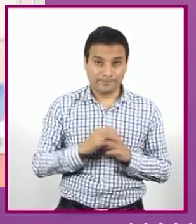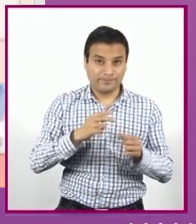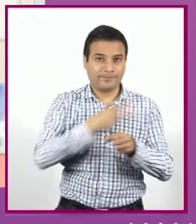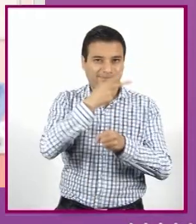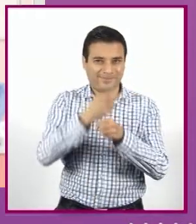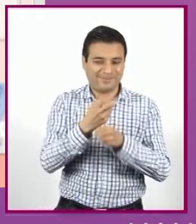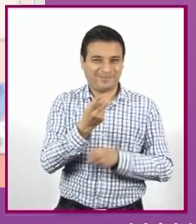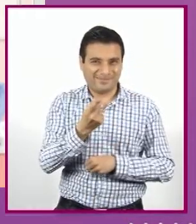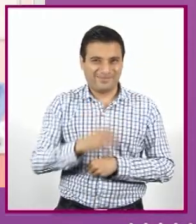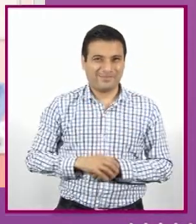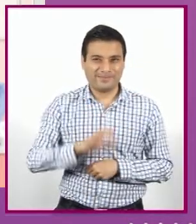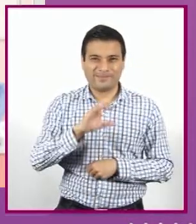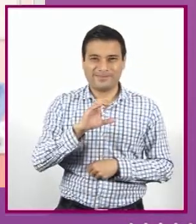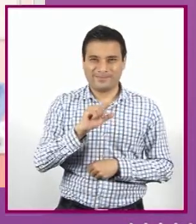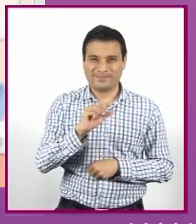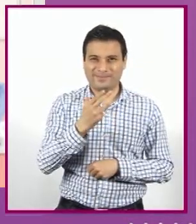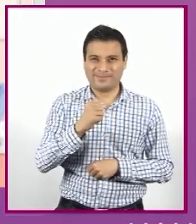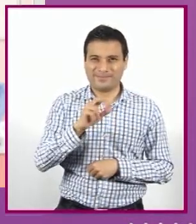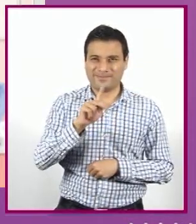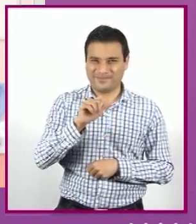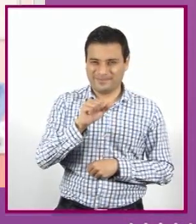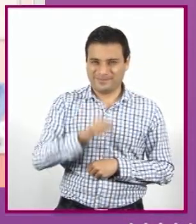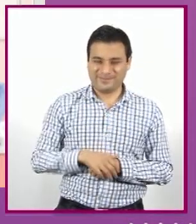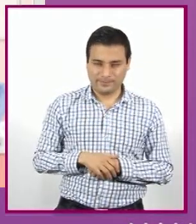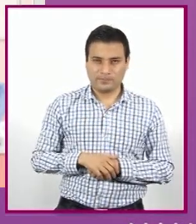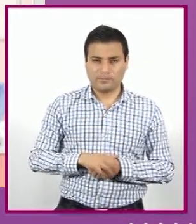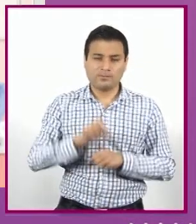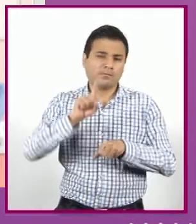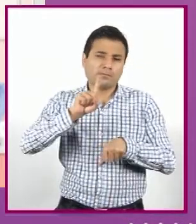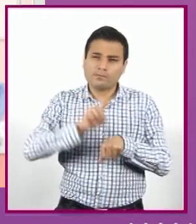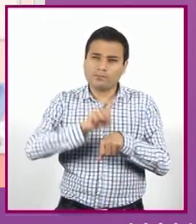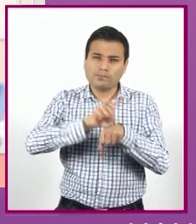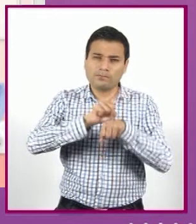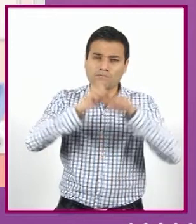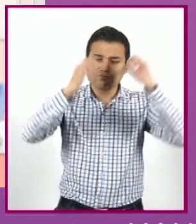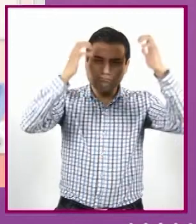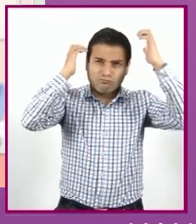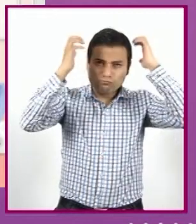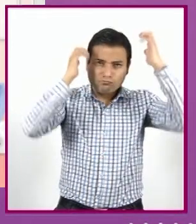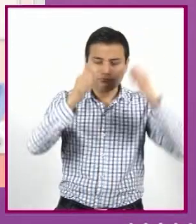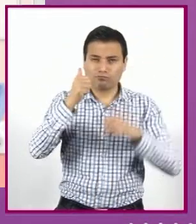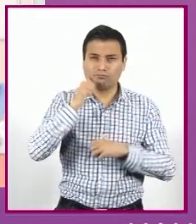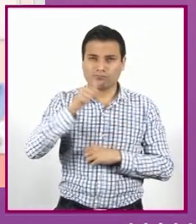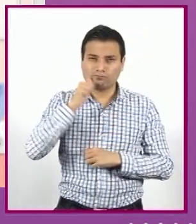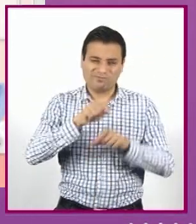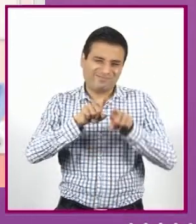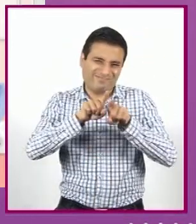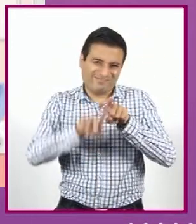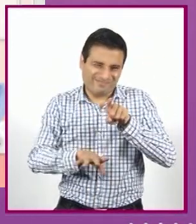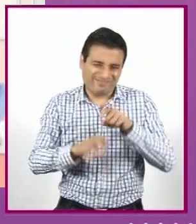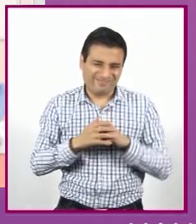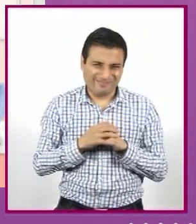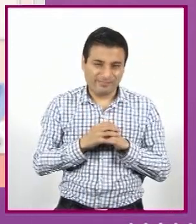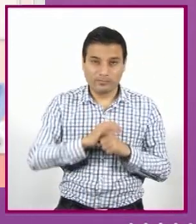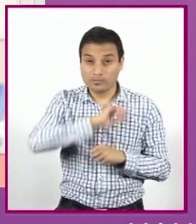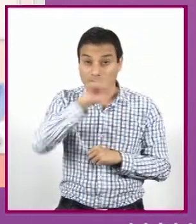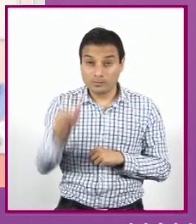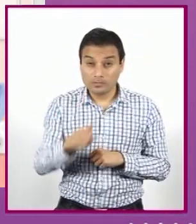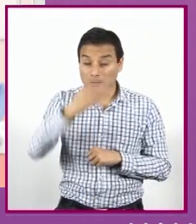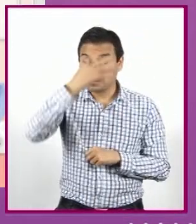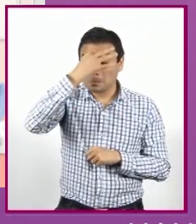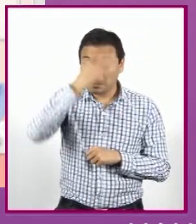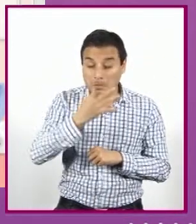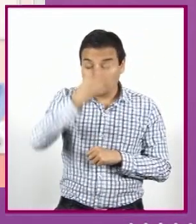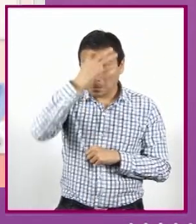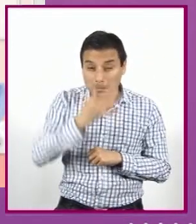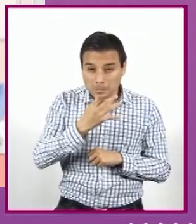segundo, Cacharpas, después de recibir diariamente baños perfumados por parte de mi hermana, agarró un resfriado del cual no